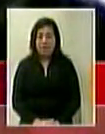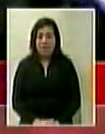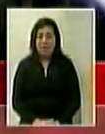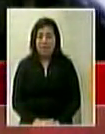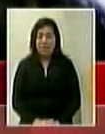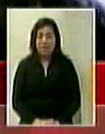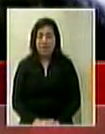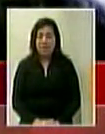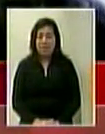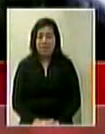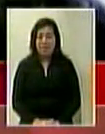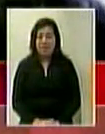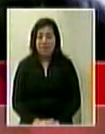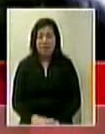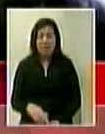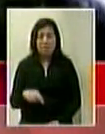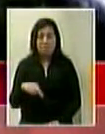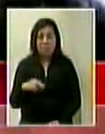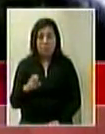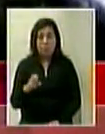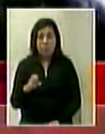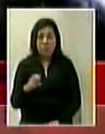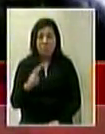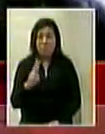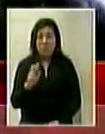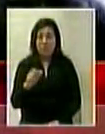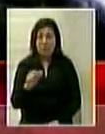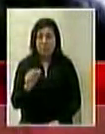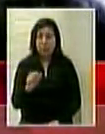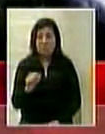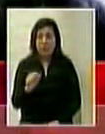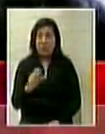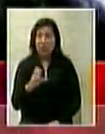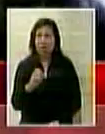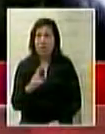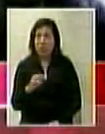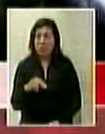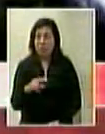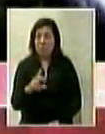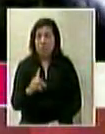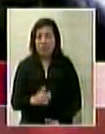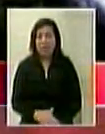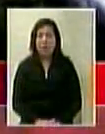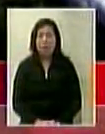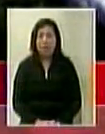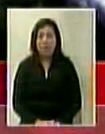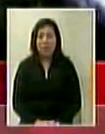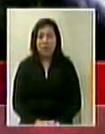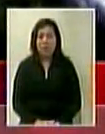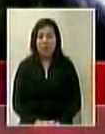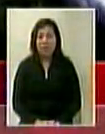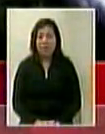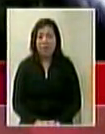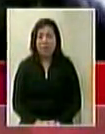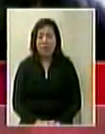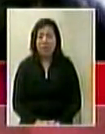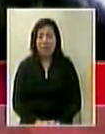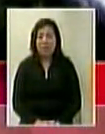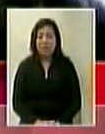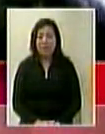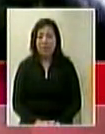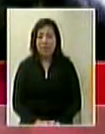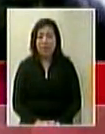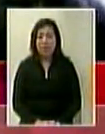el asesino de Manuel Vázquez Coronado, que fue un director de prisión, que era bien, bien verde, que estaba